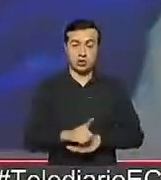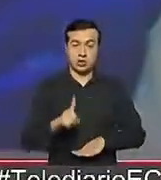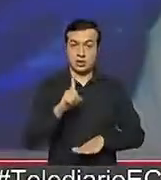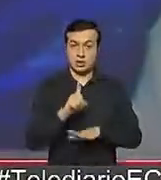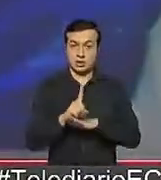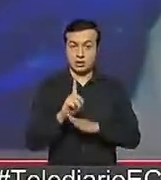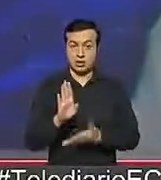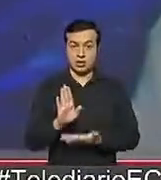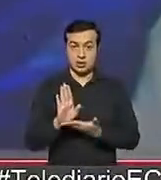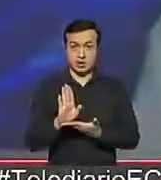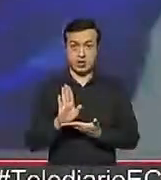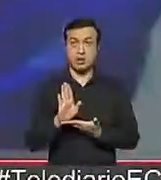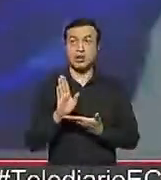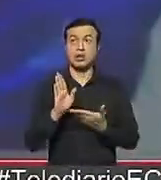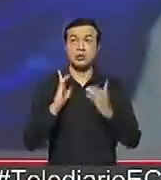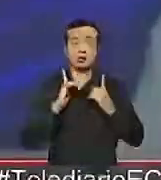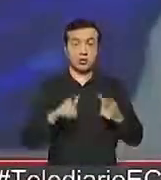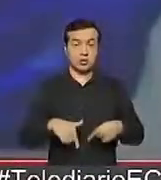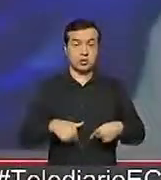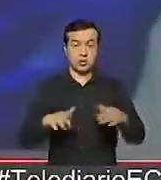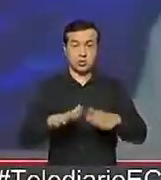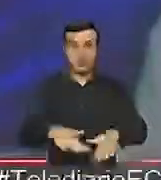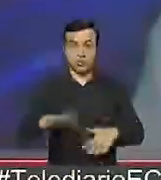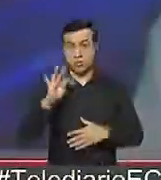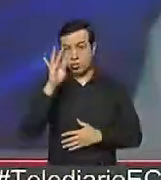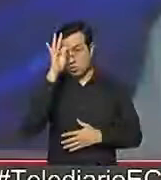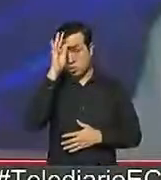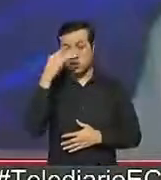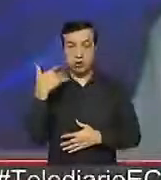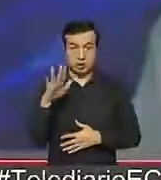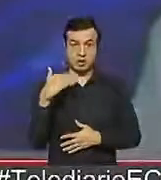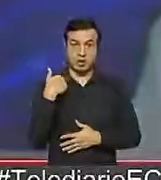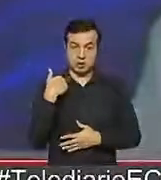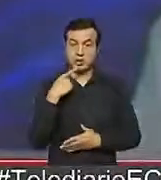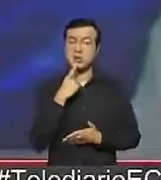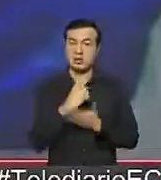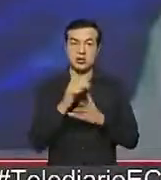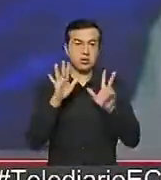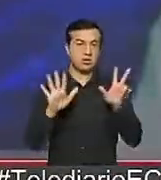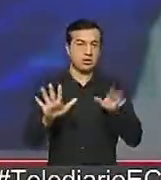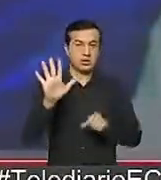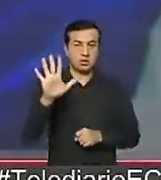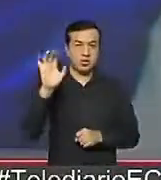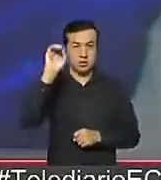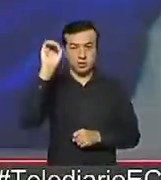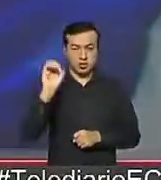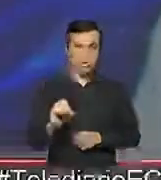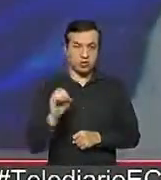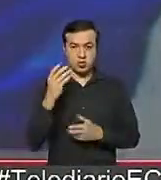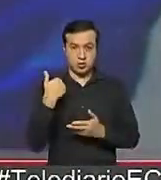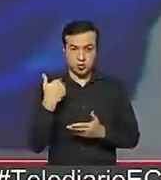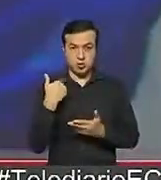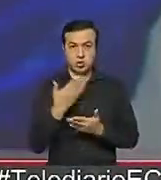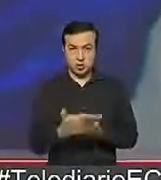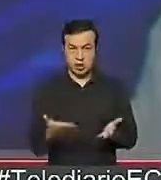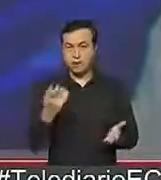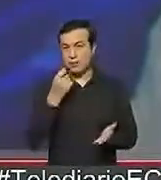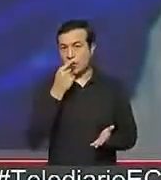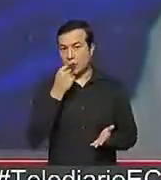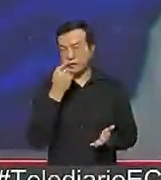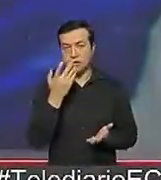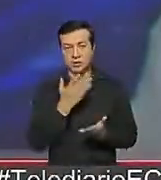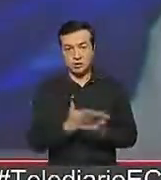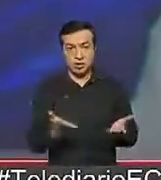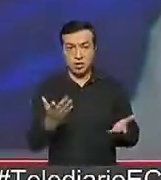Paul Granda, el sistema de salud de seguridad social cuenta al momento con el 85% de abastecimiento de medicinas. Ante